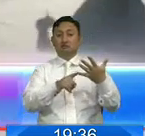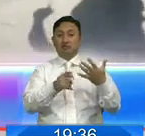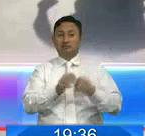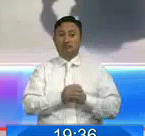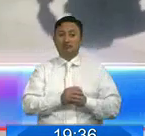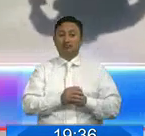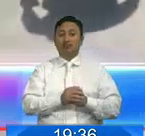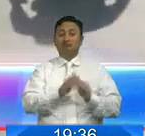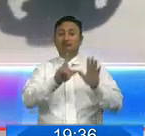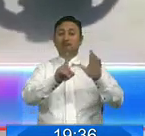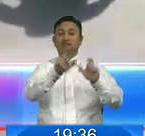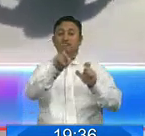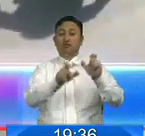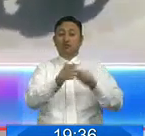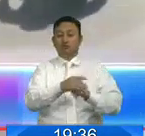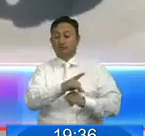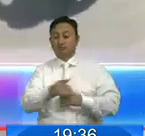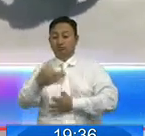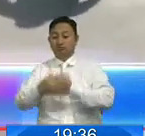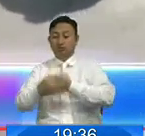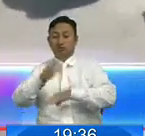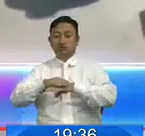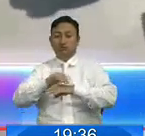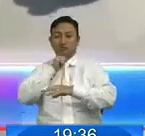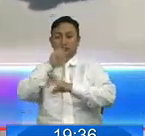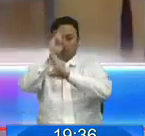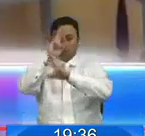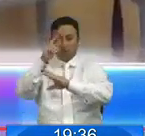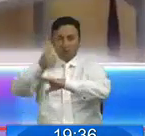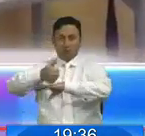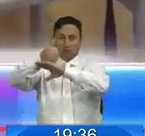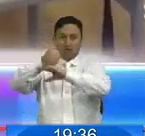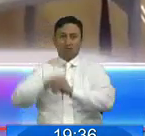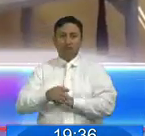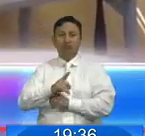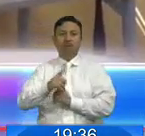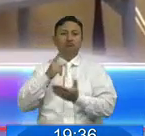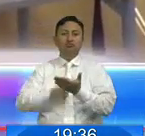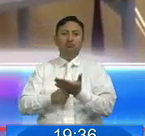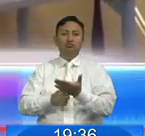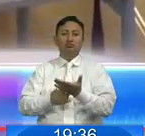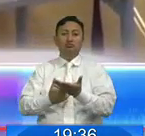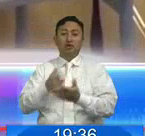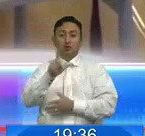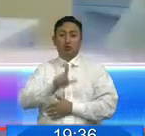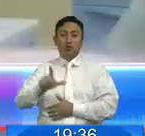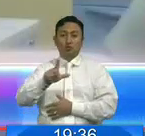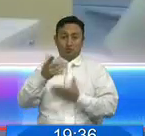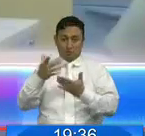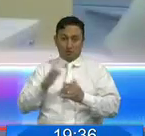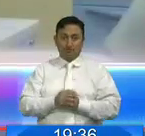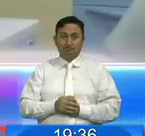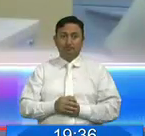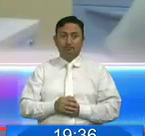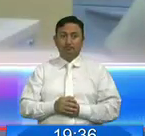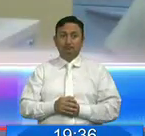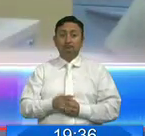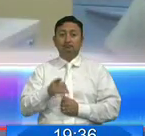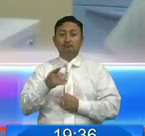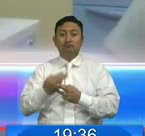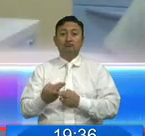seis individuos fueron procesados por irrespeto a la autoridad. La audiencia se realizó este lunes. Pues